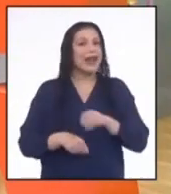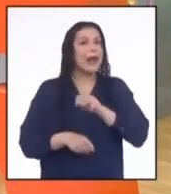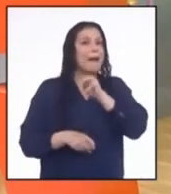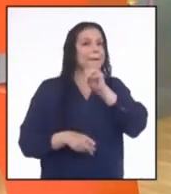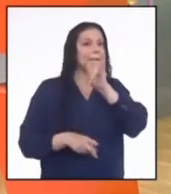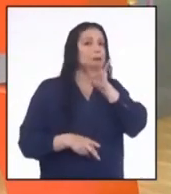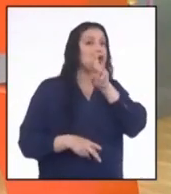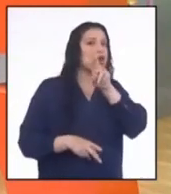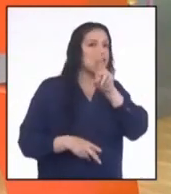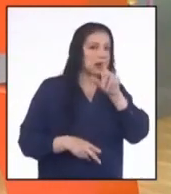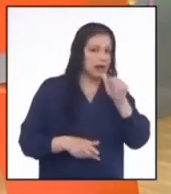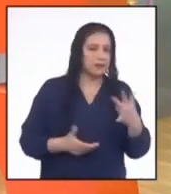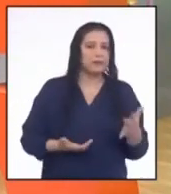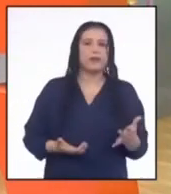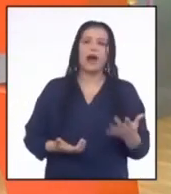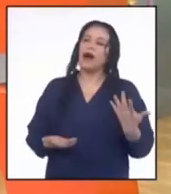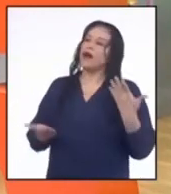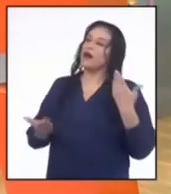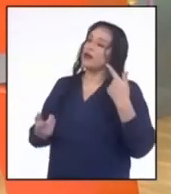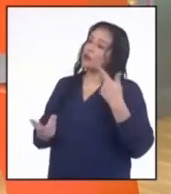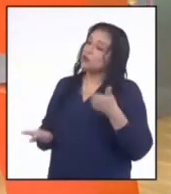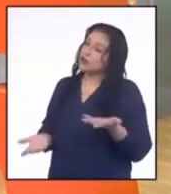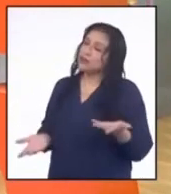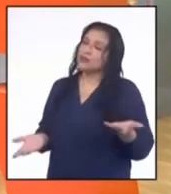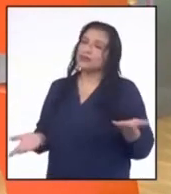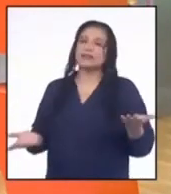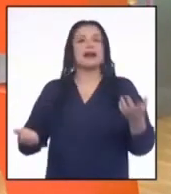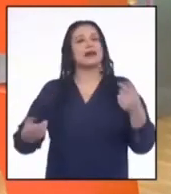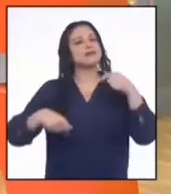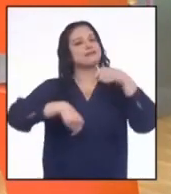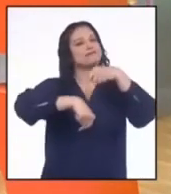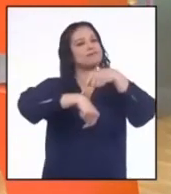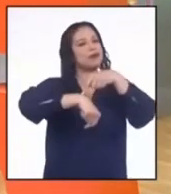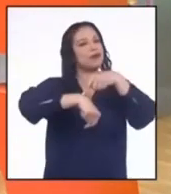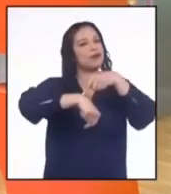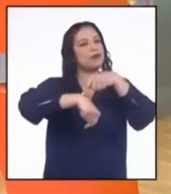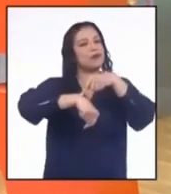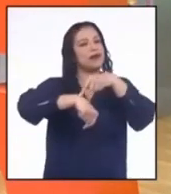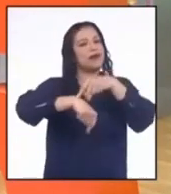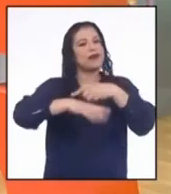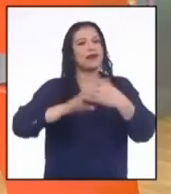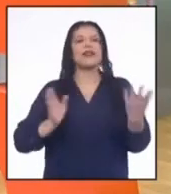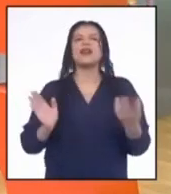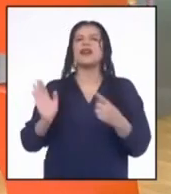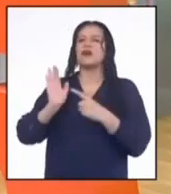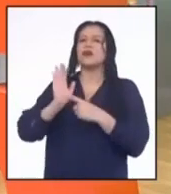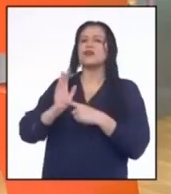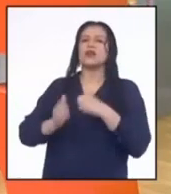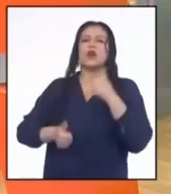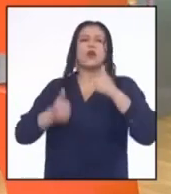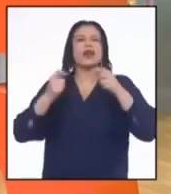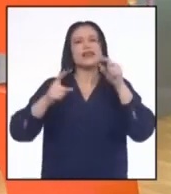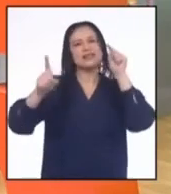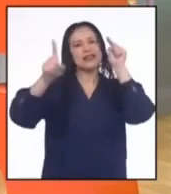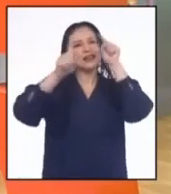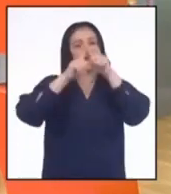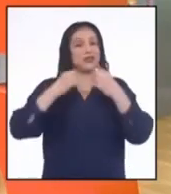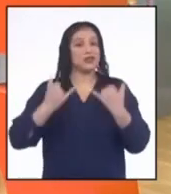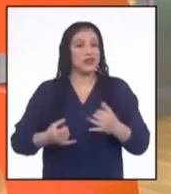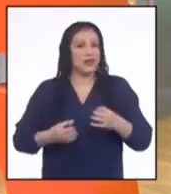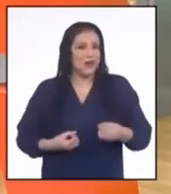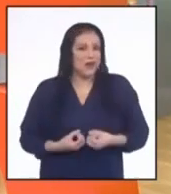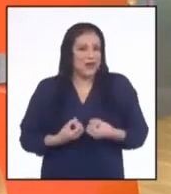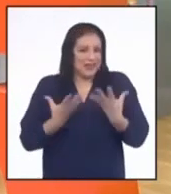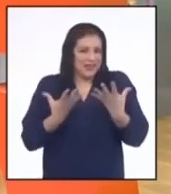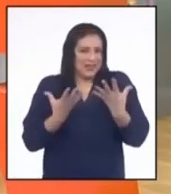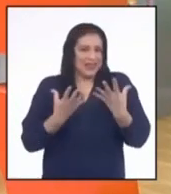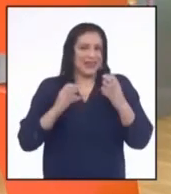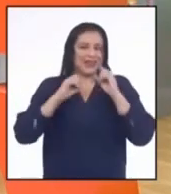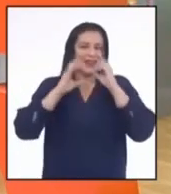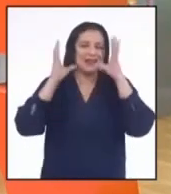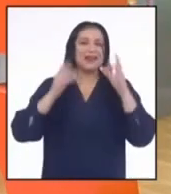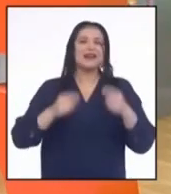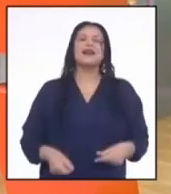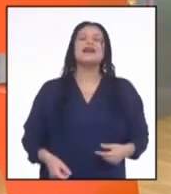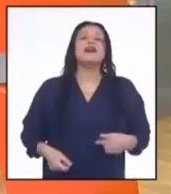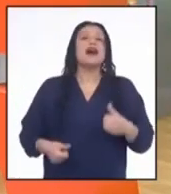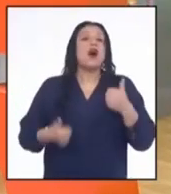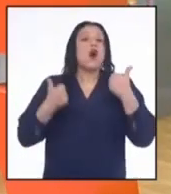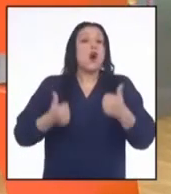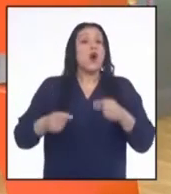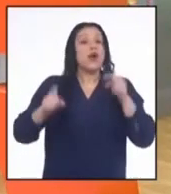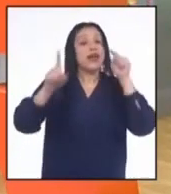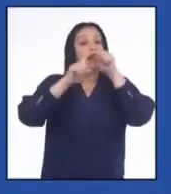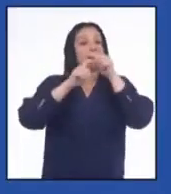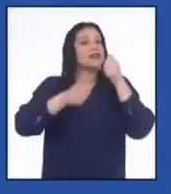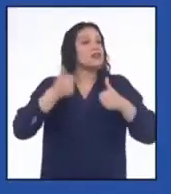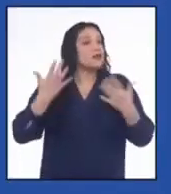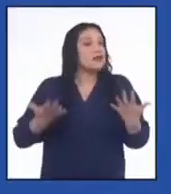mural. Junior, llegó el momento de dar a conocer el reto de hoy. Cierto, Stephanie. El